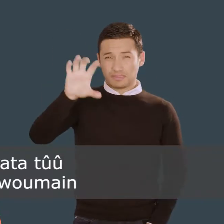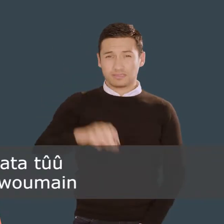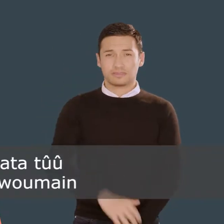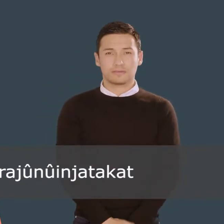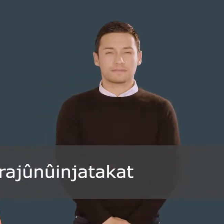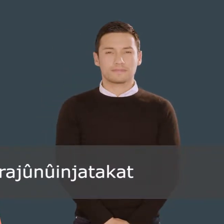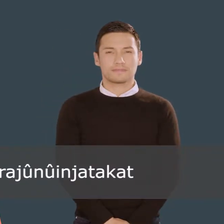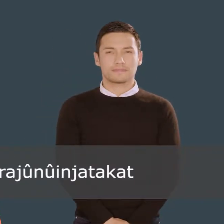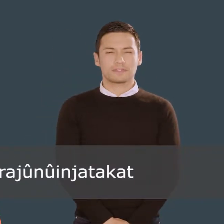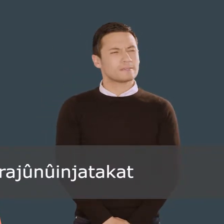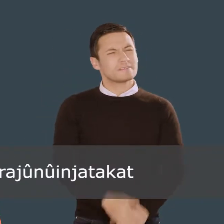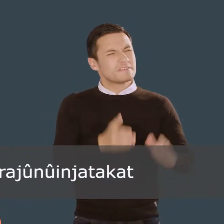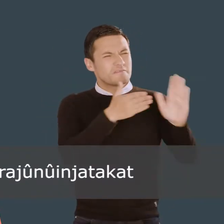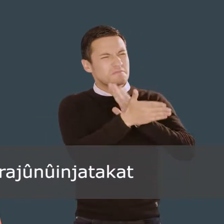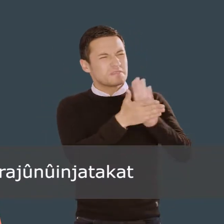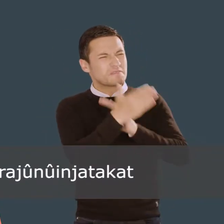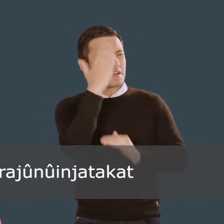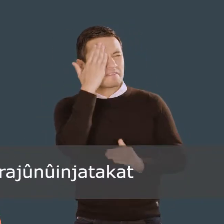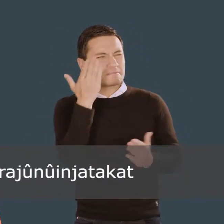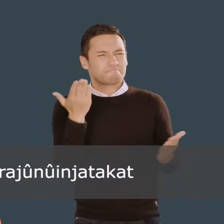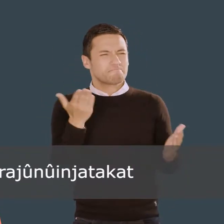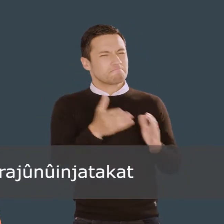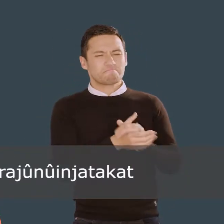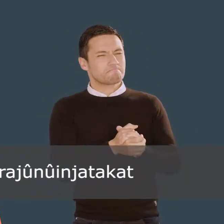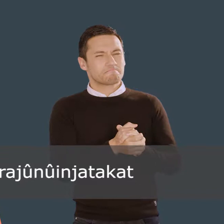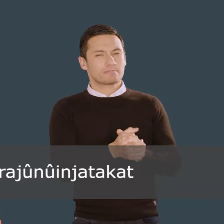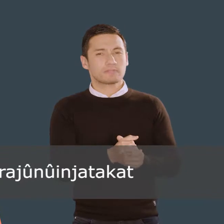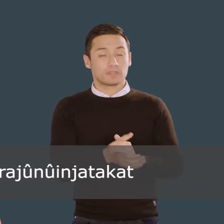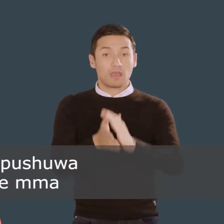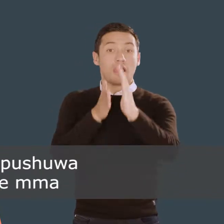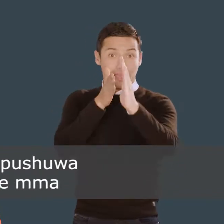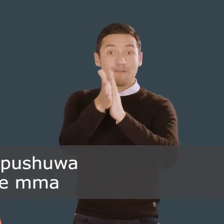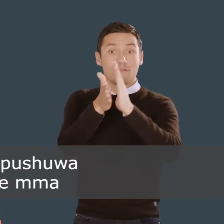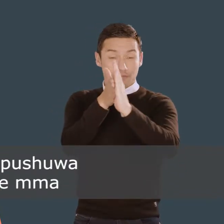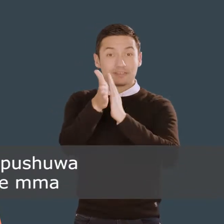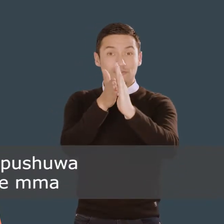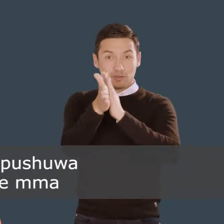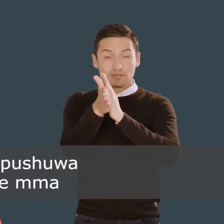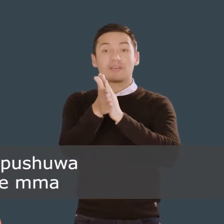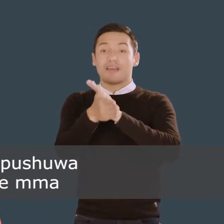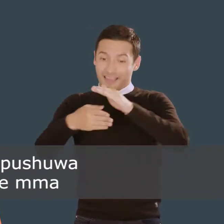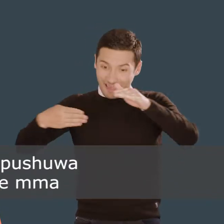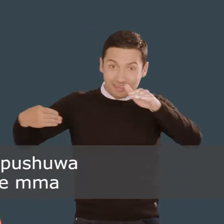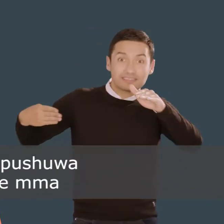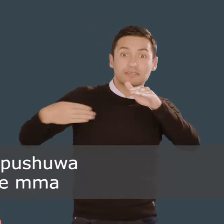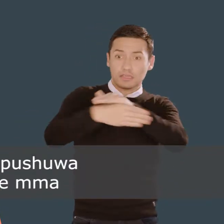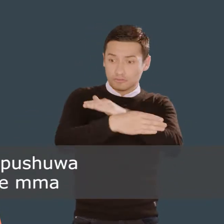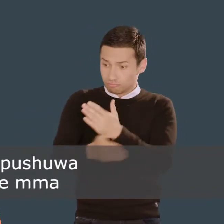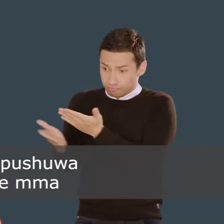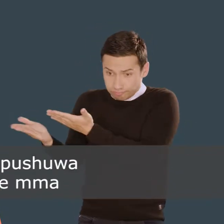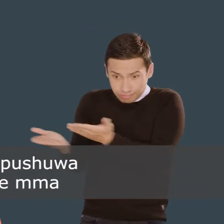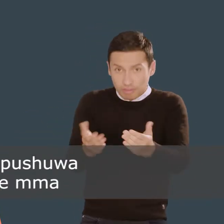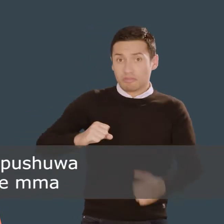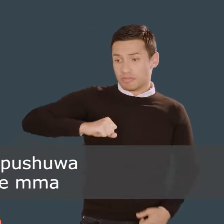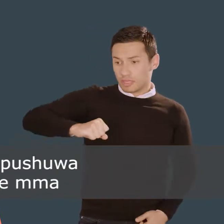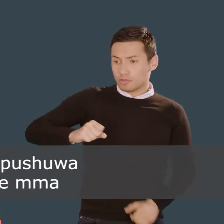país. Pues no tengo mucho conocimiento de qué es la información pública. Es la información a que tiene que